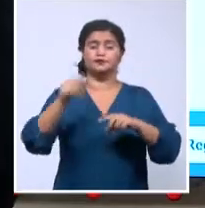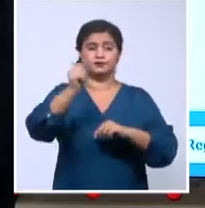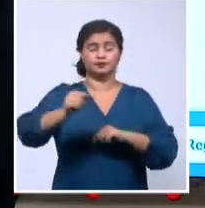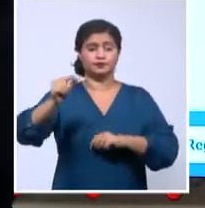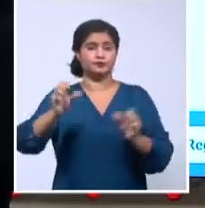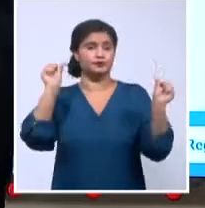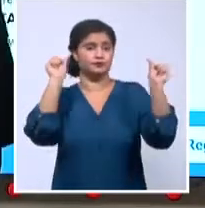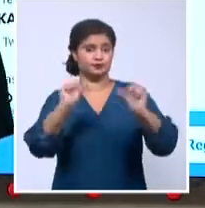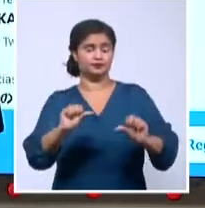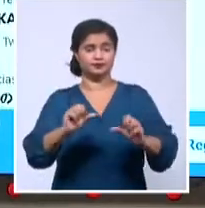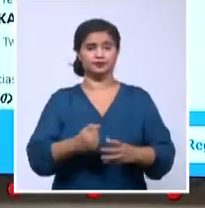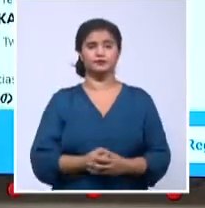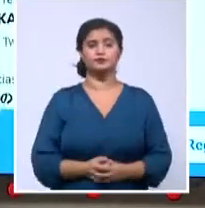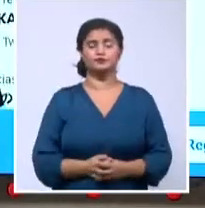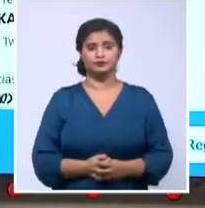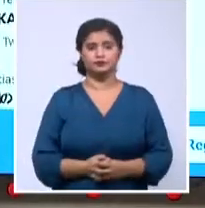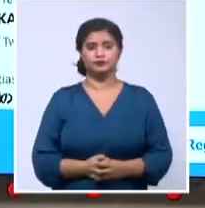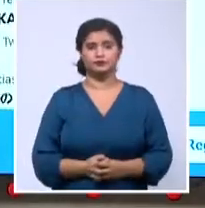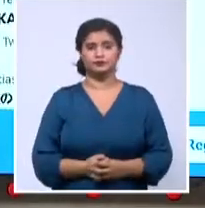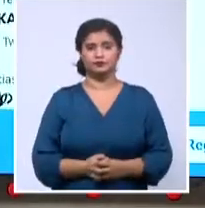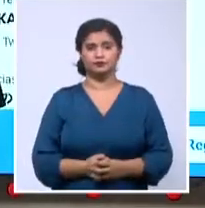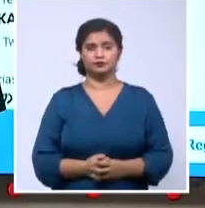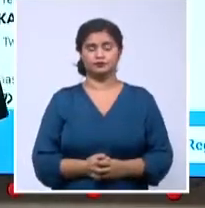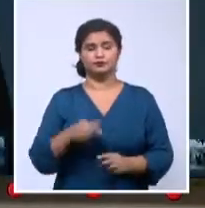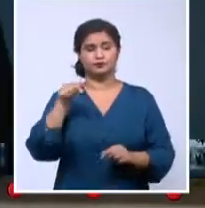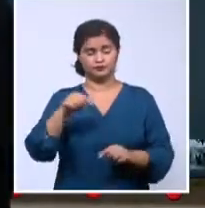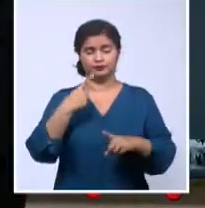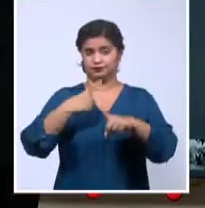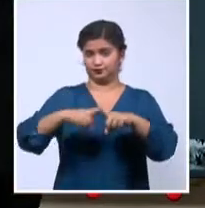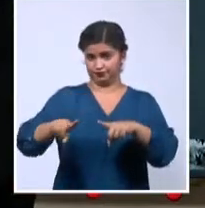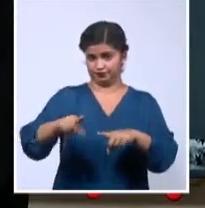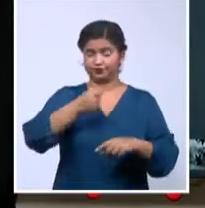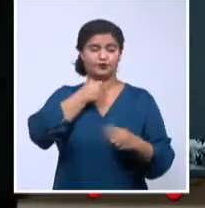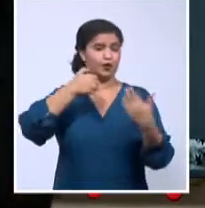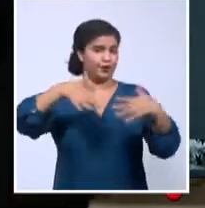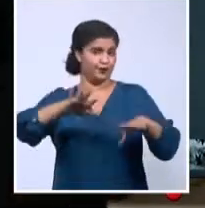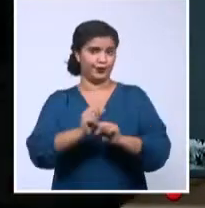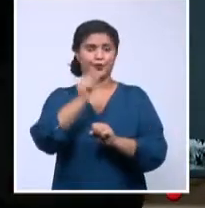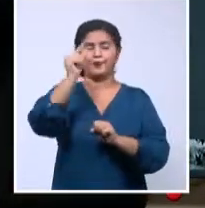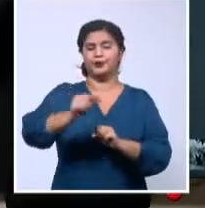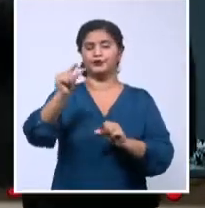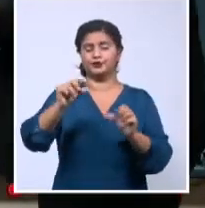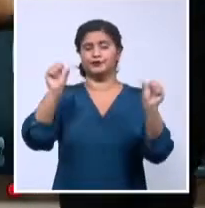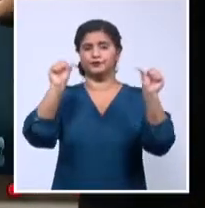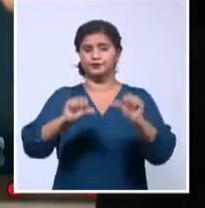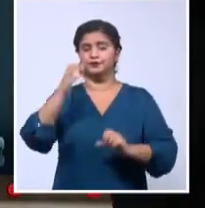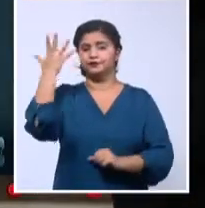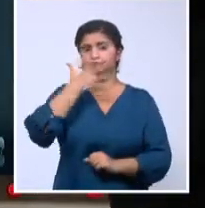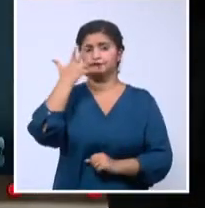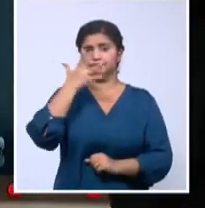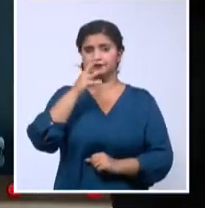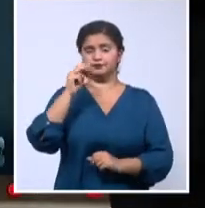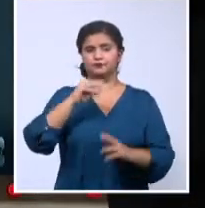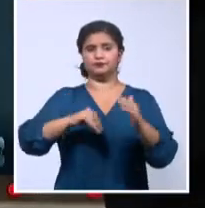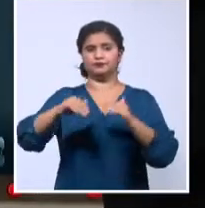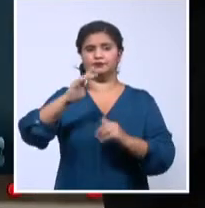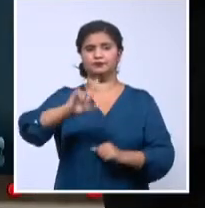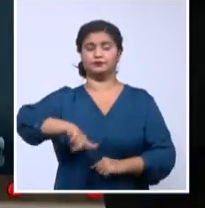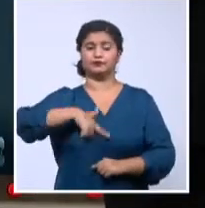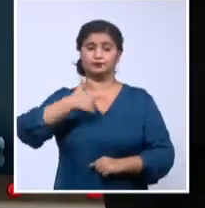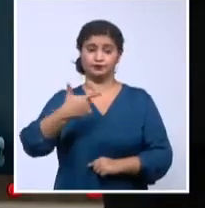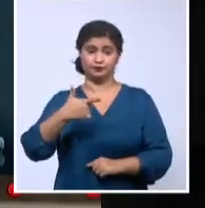los medios contrarrevolucionarios? Les pongo un ejemplo de los más hostiles. Ministro de Cultura de Cuba rompe el